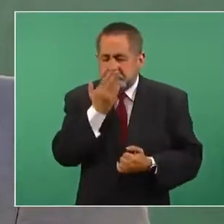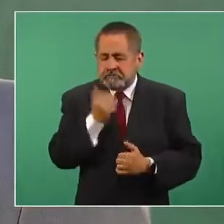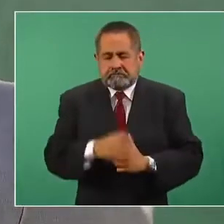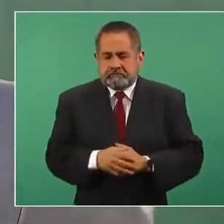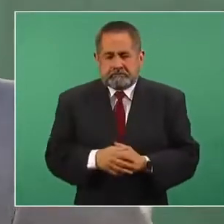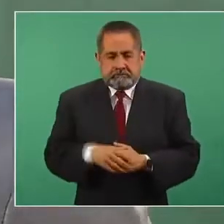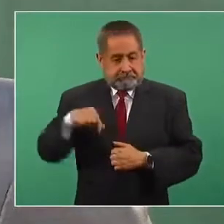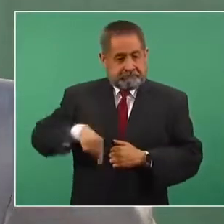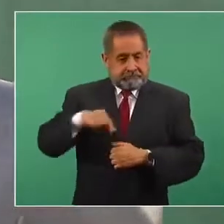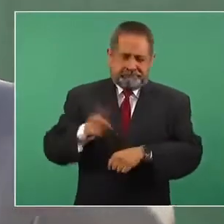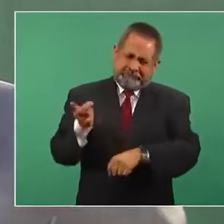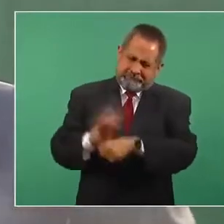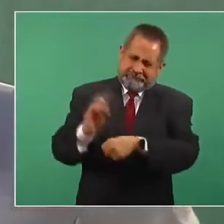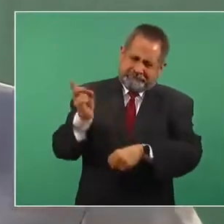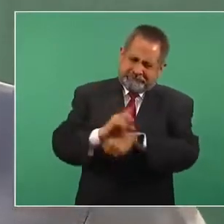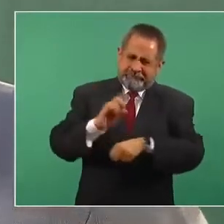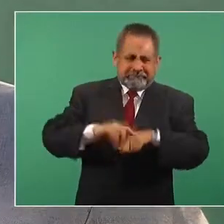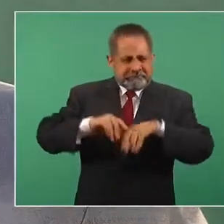Todos los días.